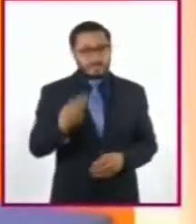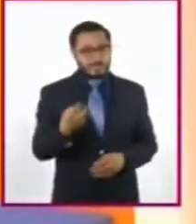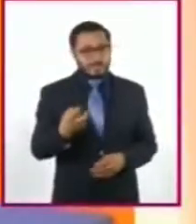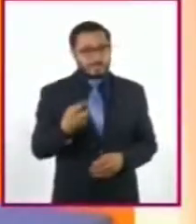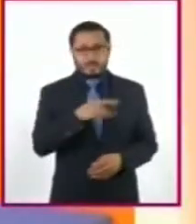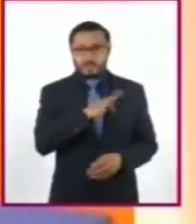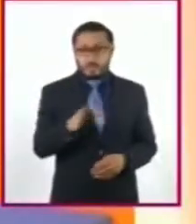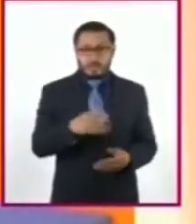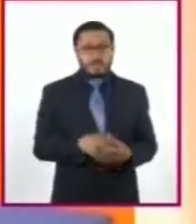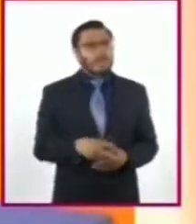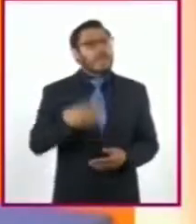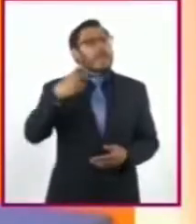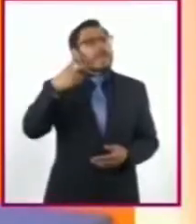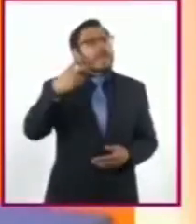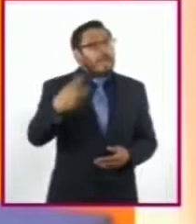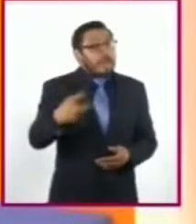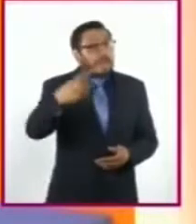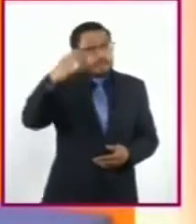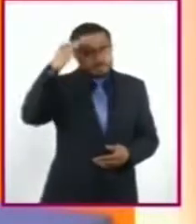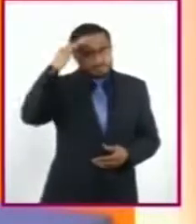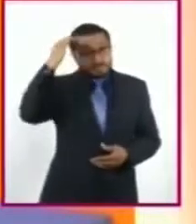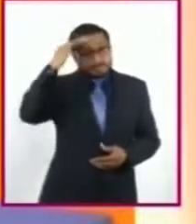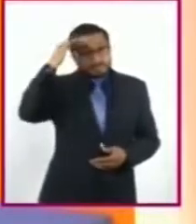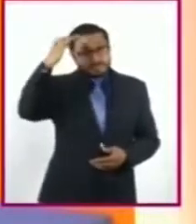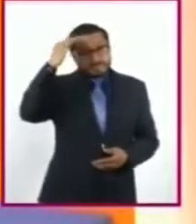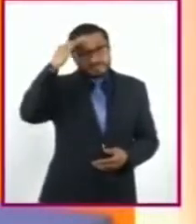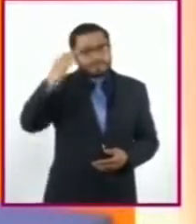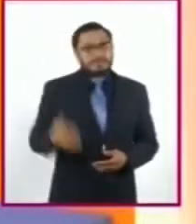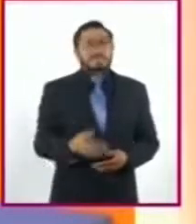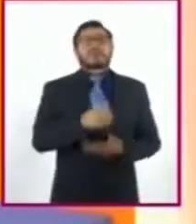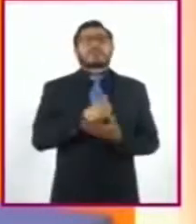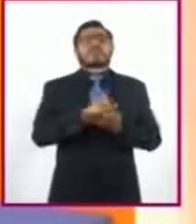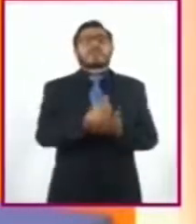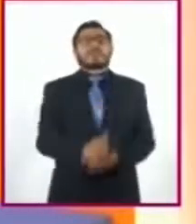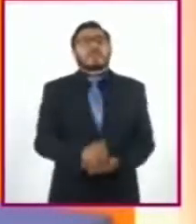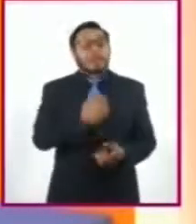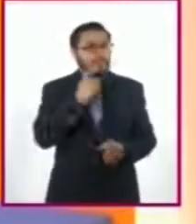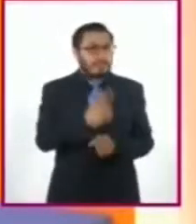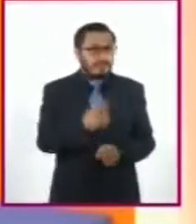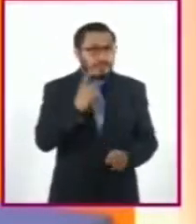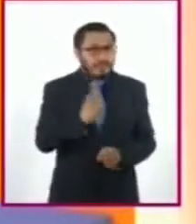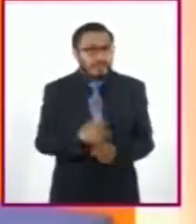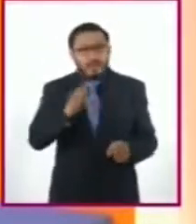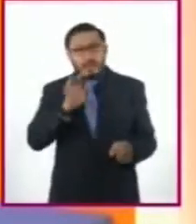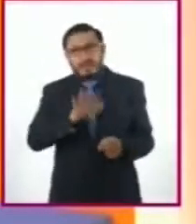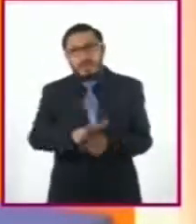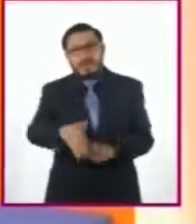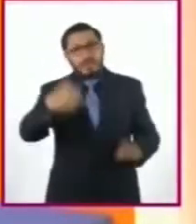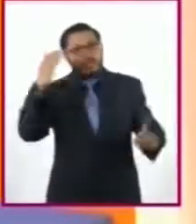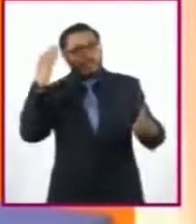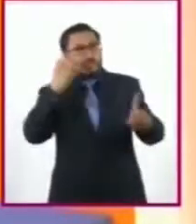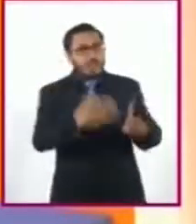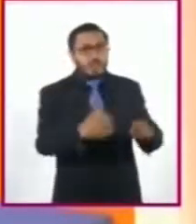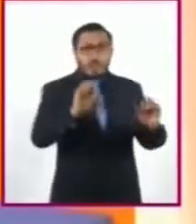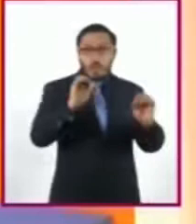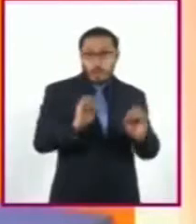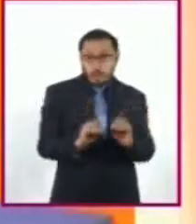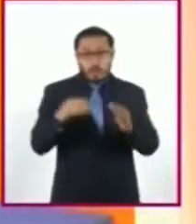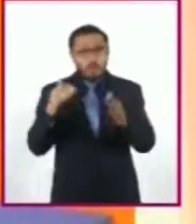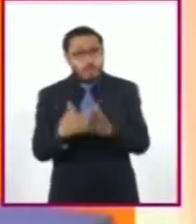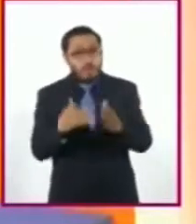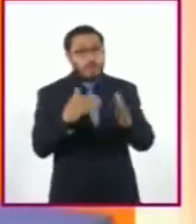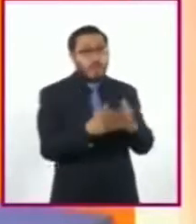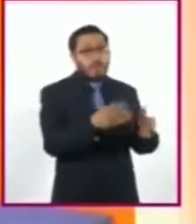Ese conocimiento nos permitirá identificar también cuáles son los desafíos u obstáculos que